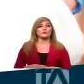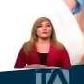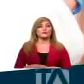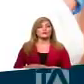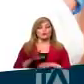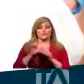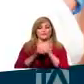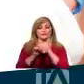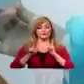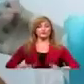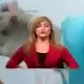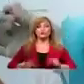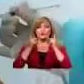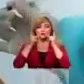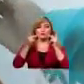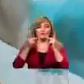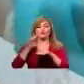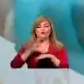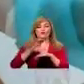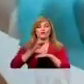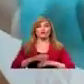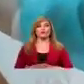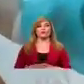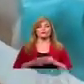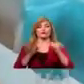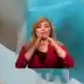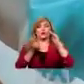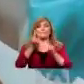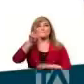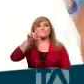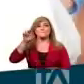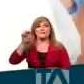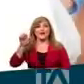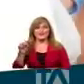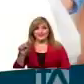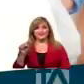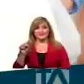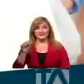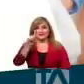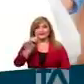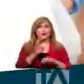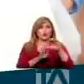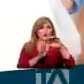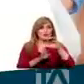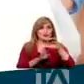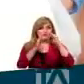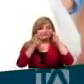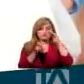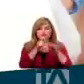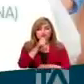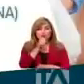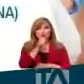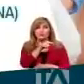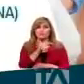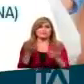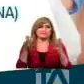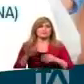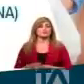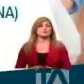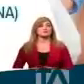del Ministerio de Salud Pública. No consta el geriátrico de Los Valles. En esta etapa cero se espera vacunar a 43.000